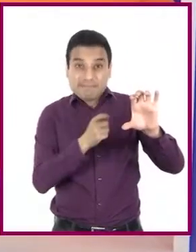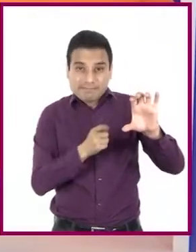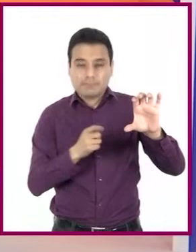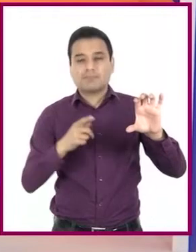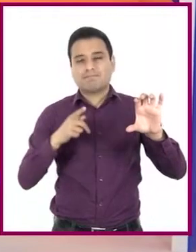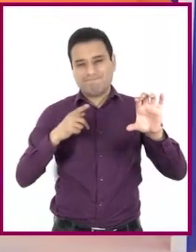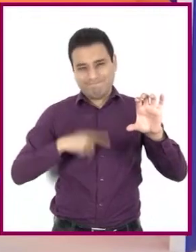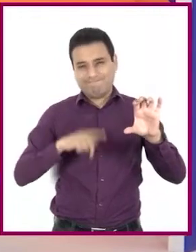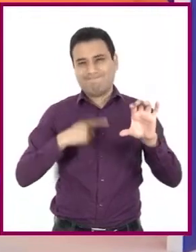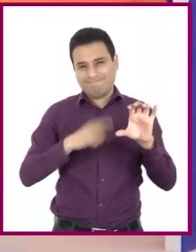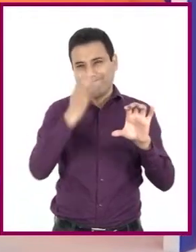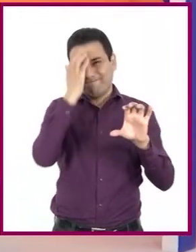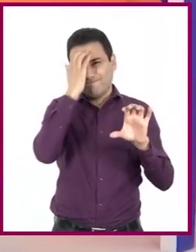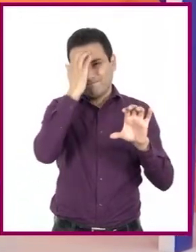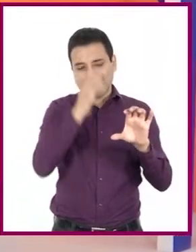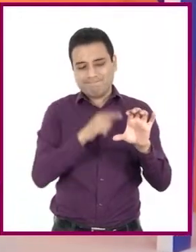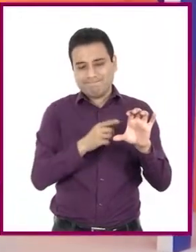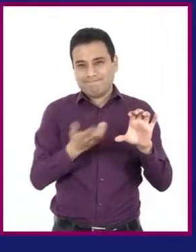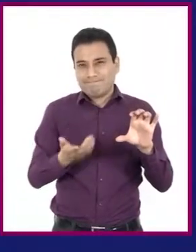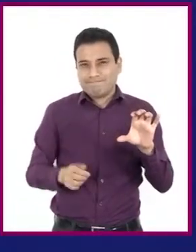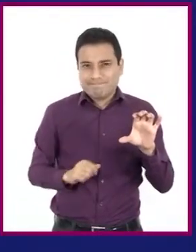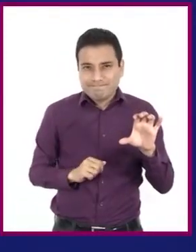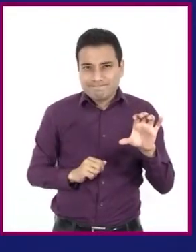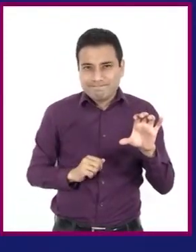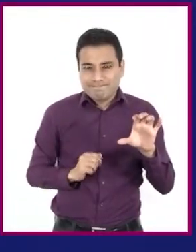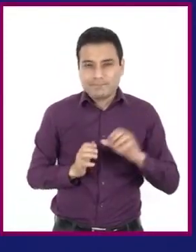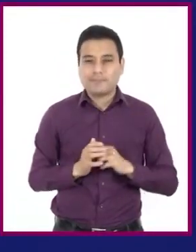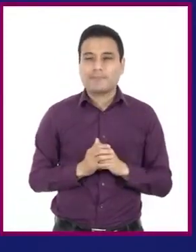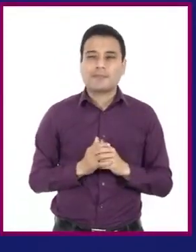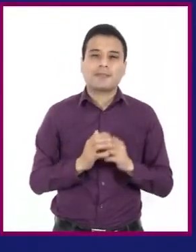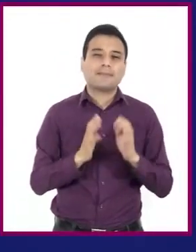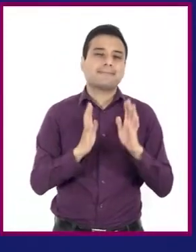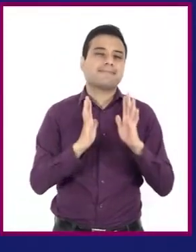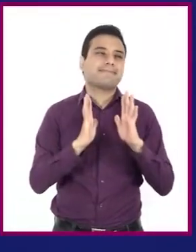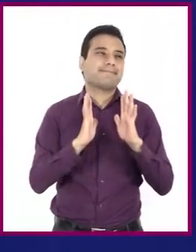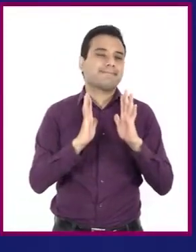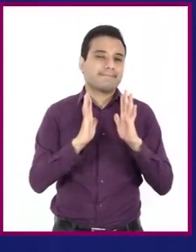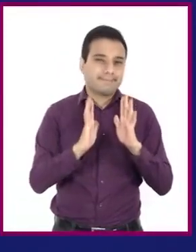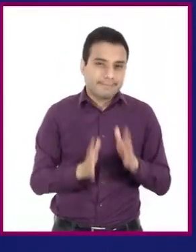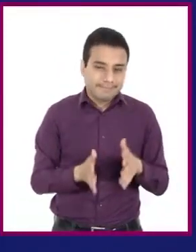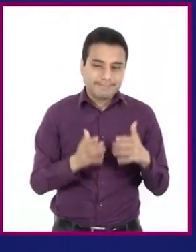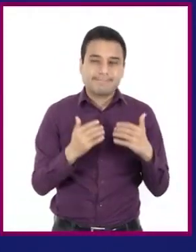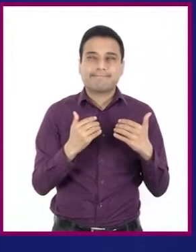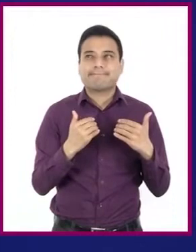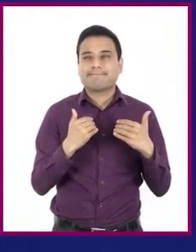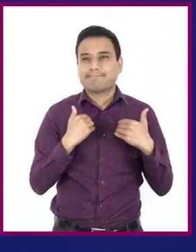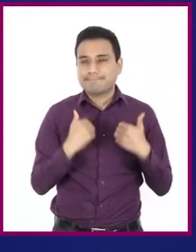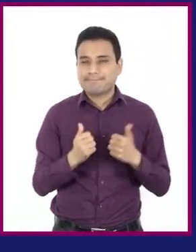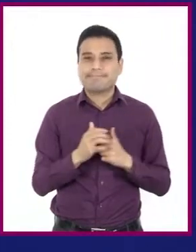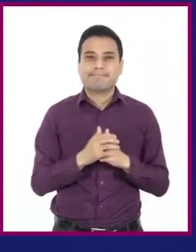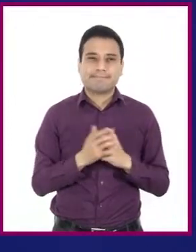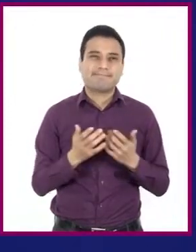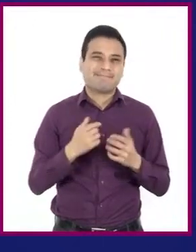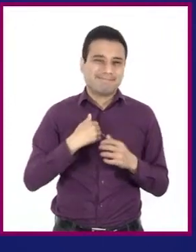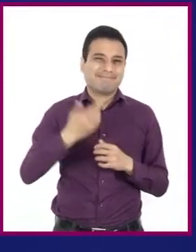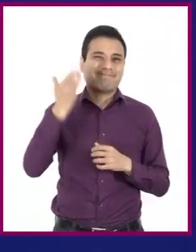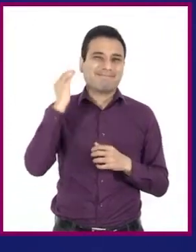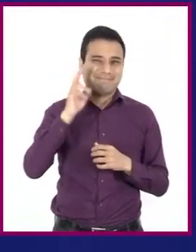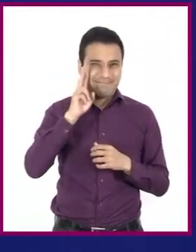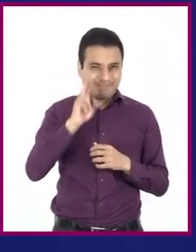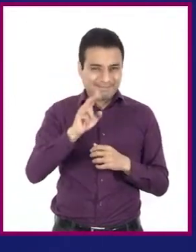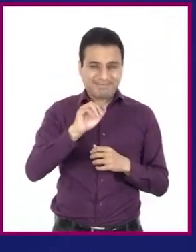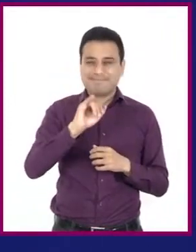podemos representar de forma sencilla. ¡Ay, claro! Ya decía yo que la había visto en algún